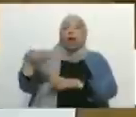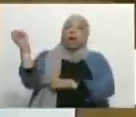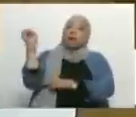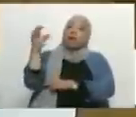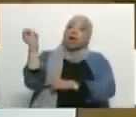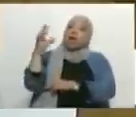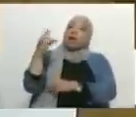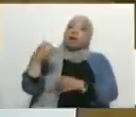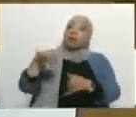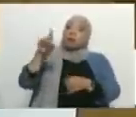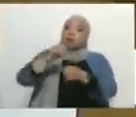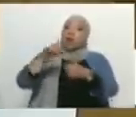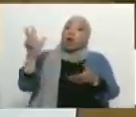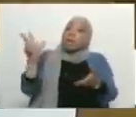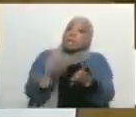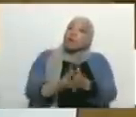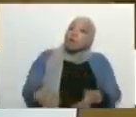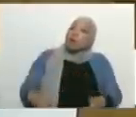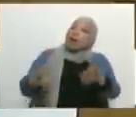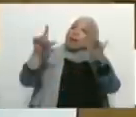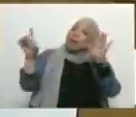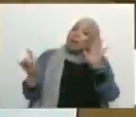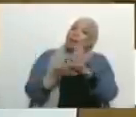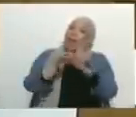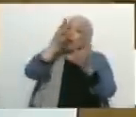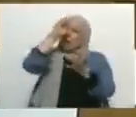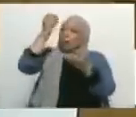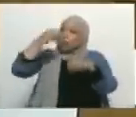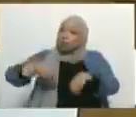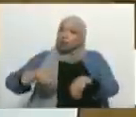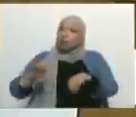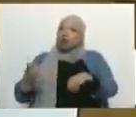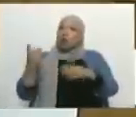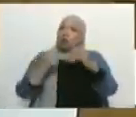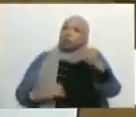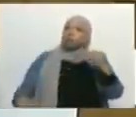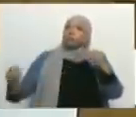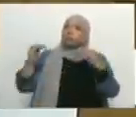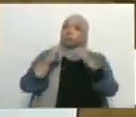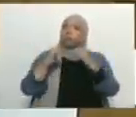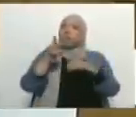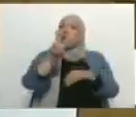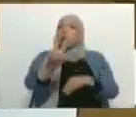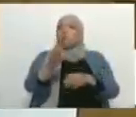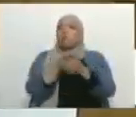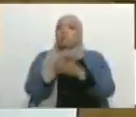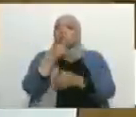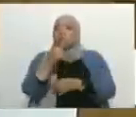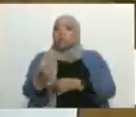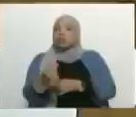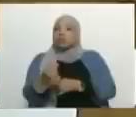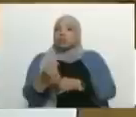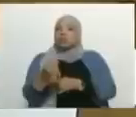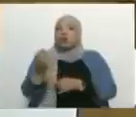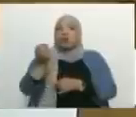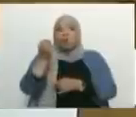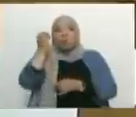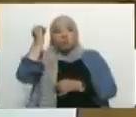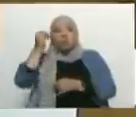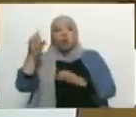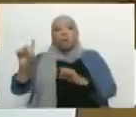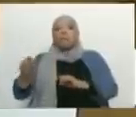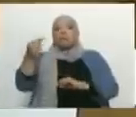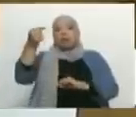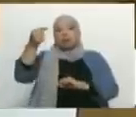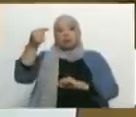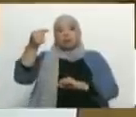más allá de aprobar este proyecto por unanimidad y con las dos manos. Entre las consideraciones tenemos,